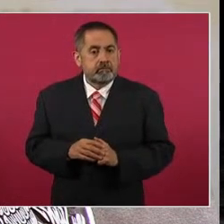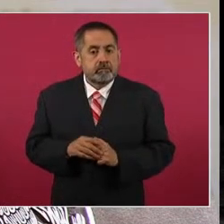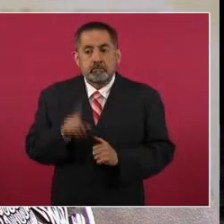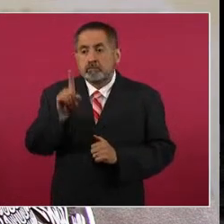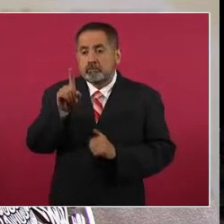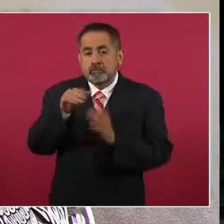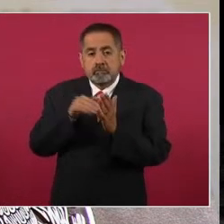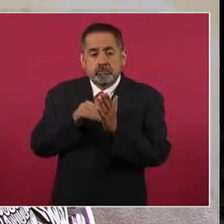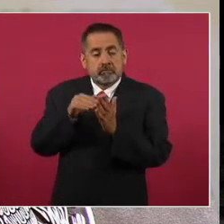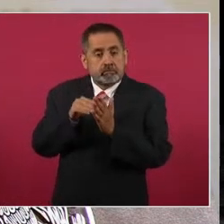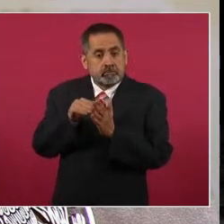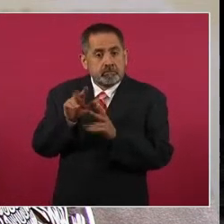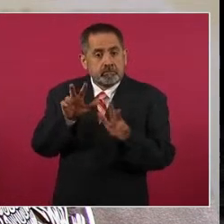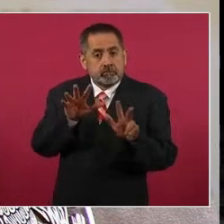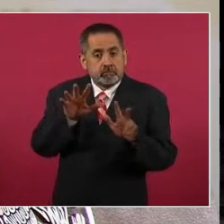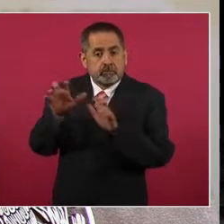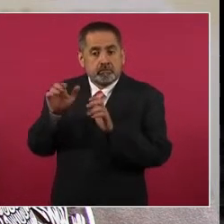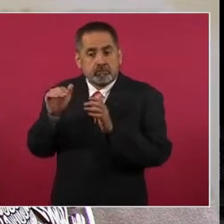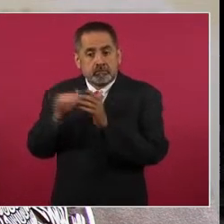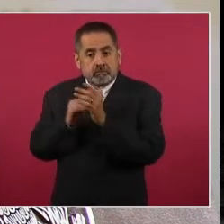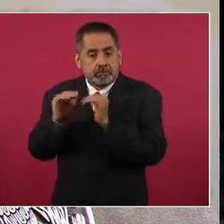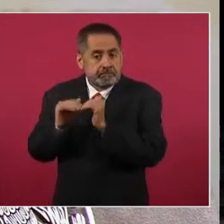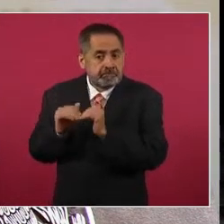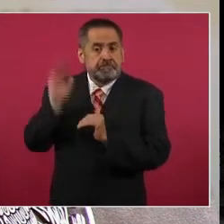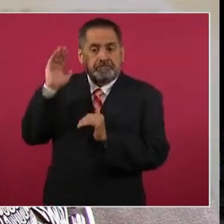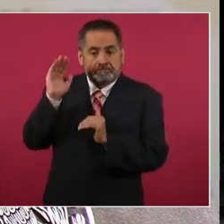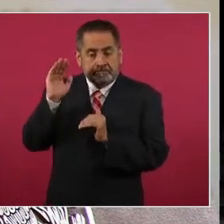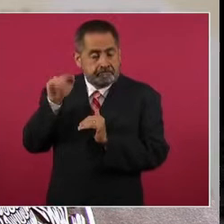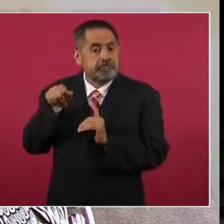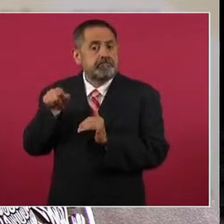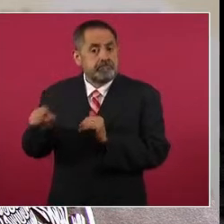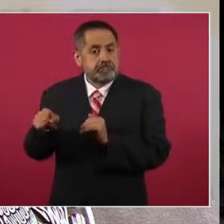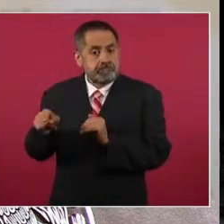1.800.000 de ventaja